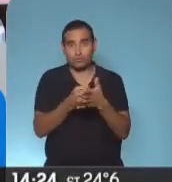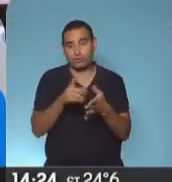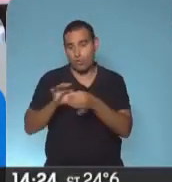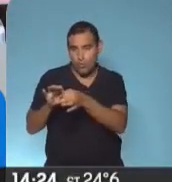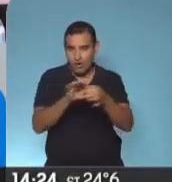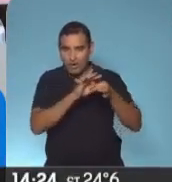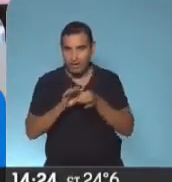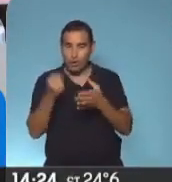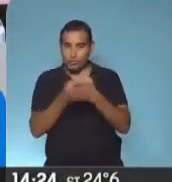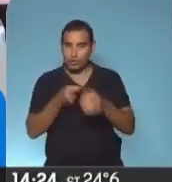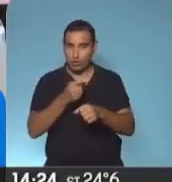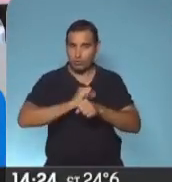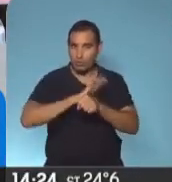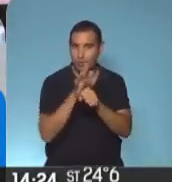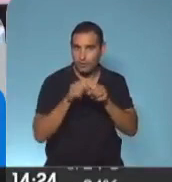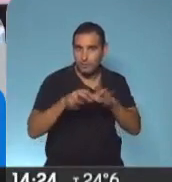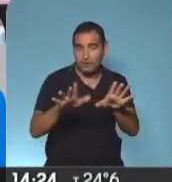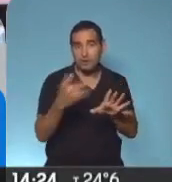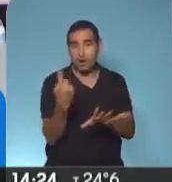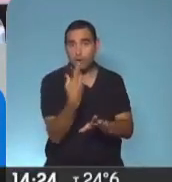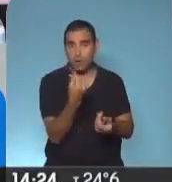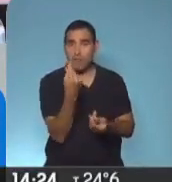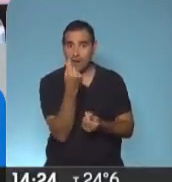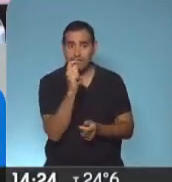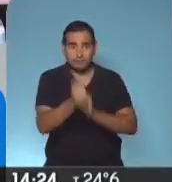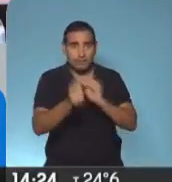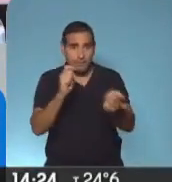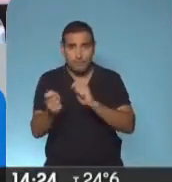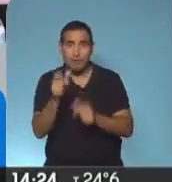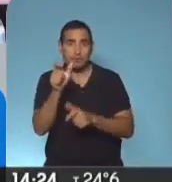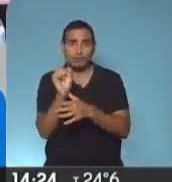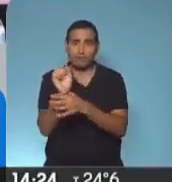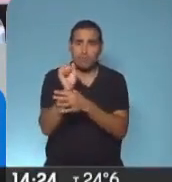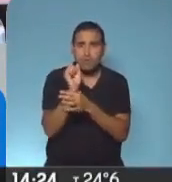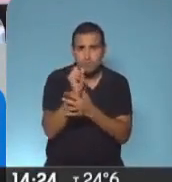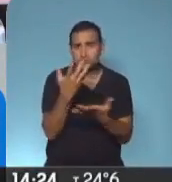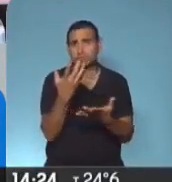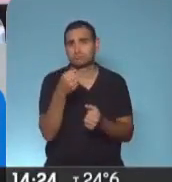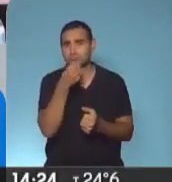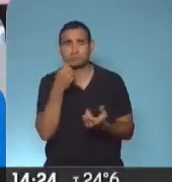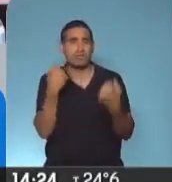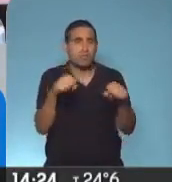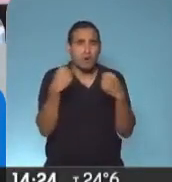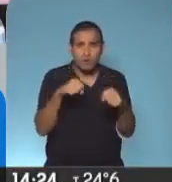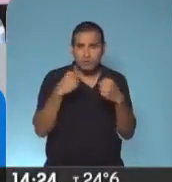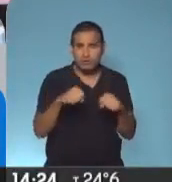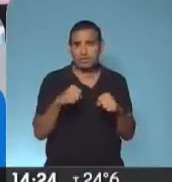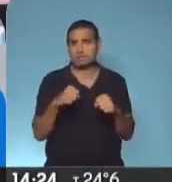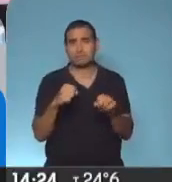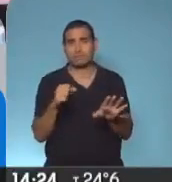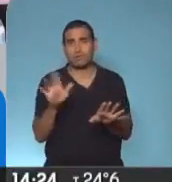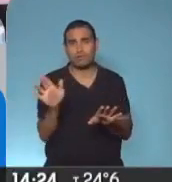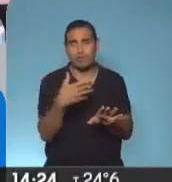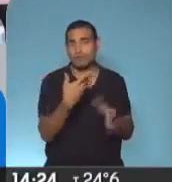esta pandemia, ¿no? Haciendo su donación solidaria, los principales artistas también, deportistas, todas